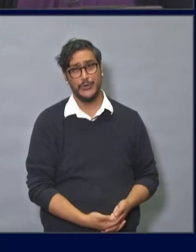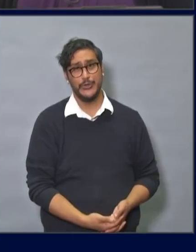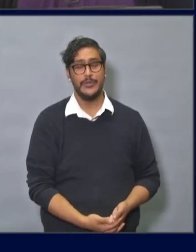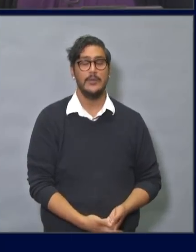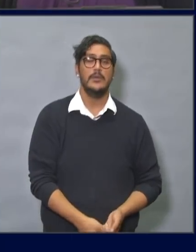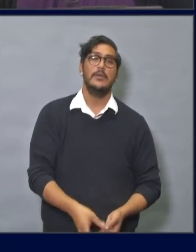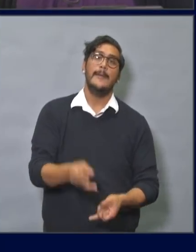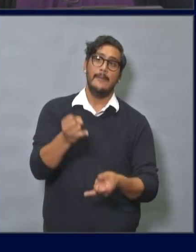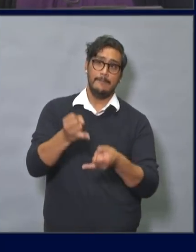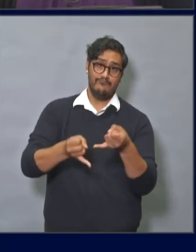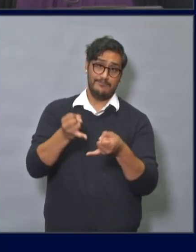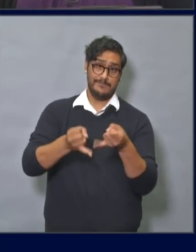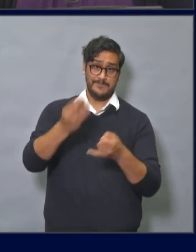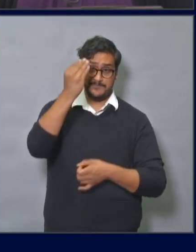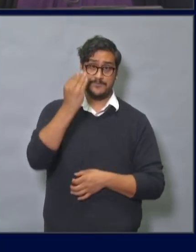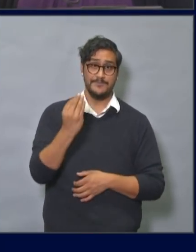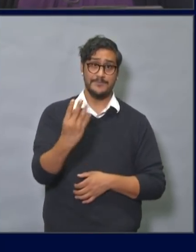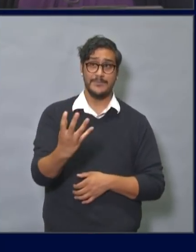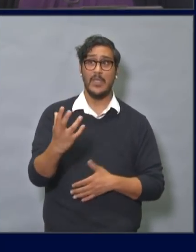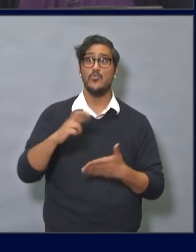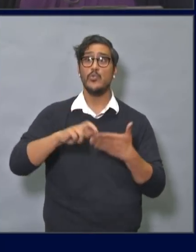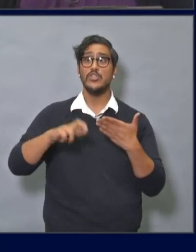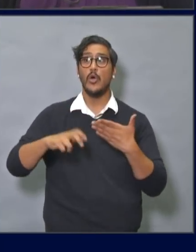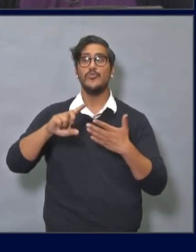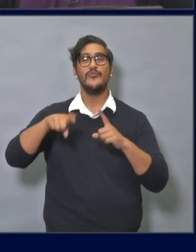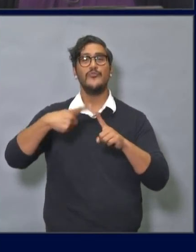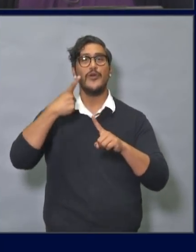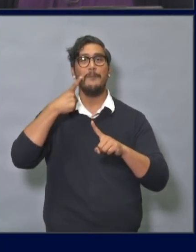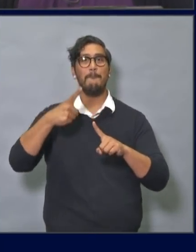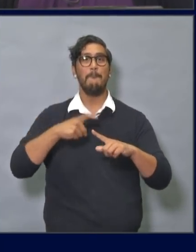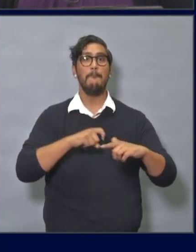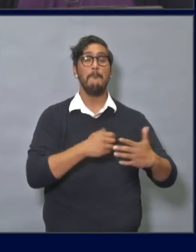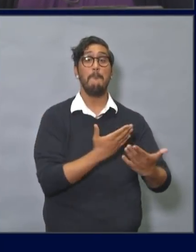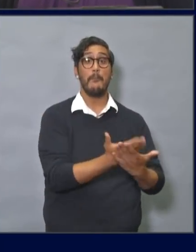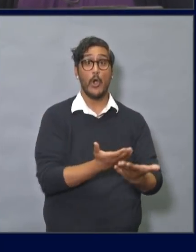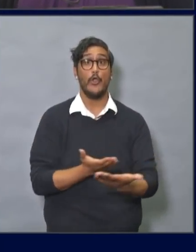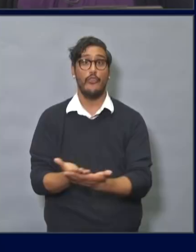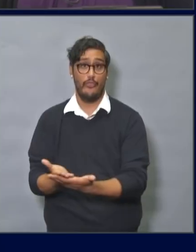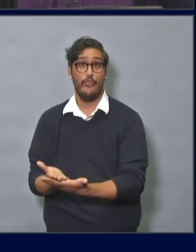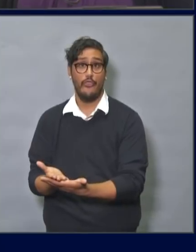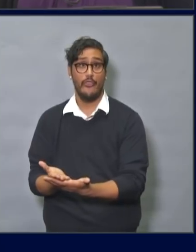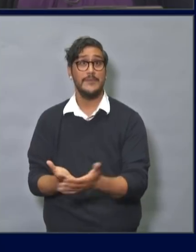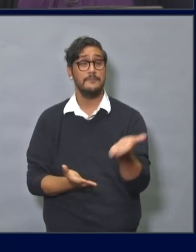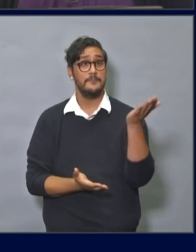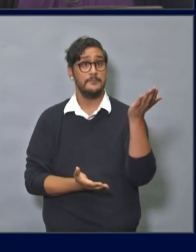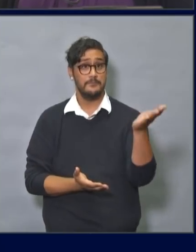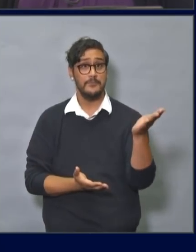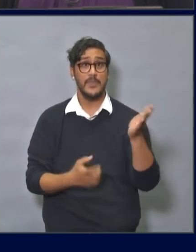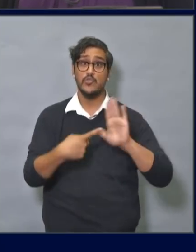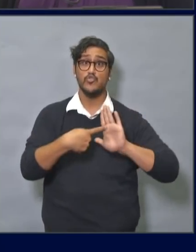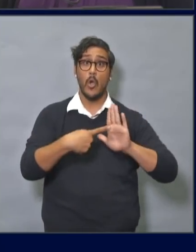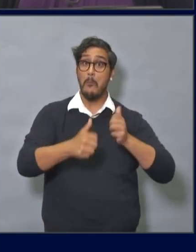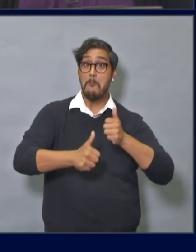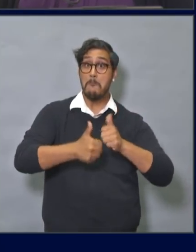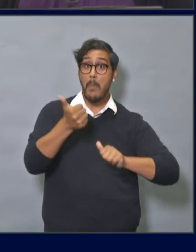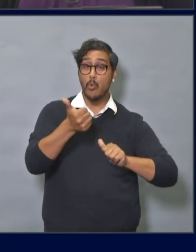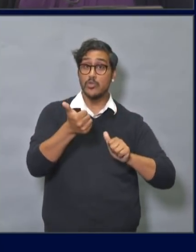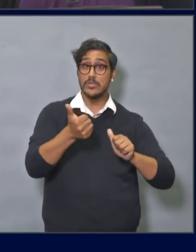Finalmente, informamos los resultados de los nacimientos. Este gráfico muestra que la mayoría de los